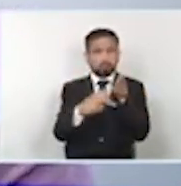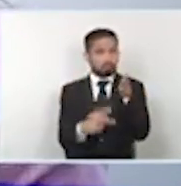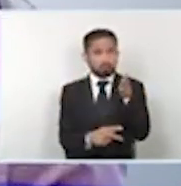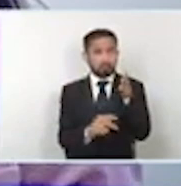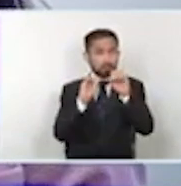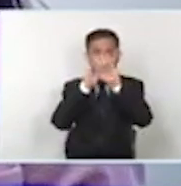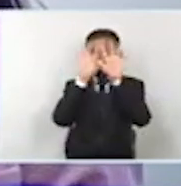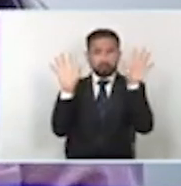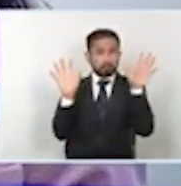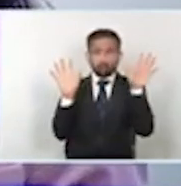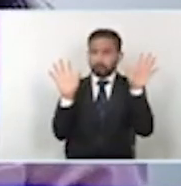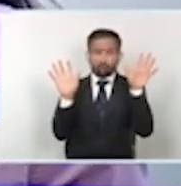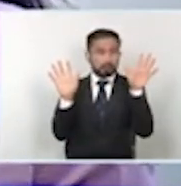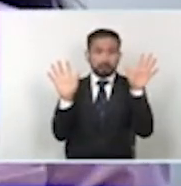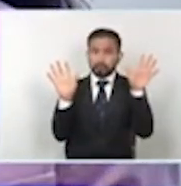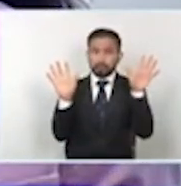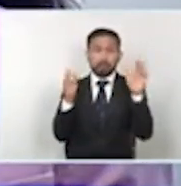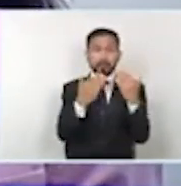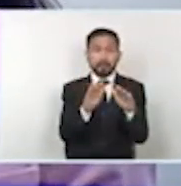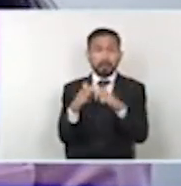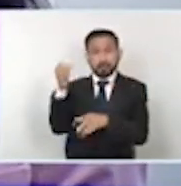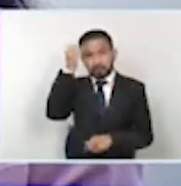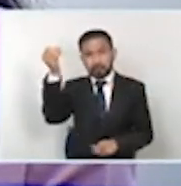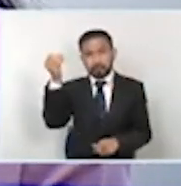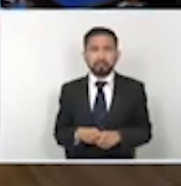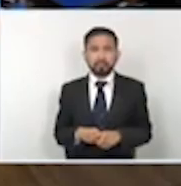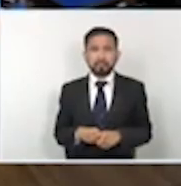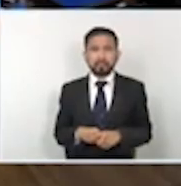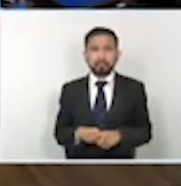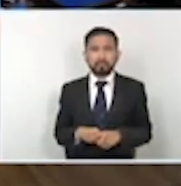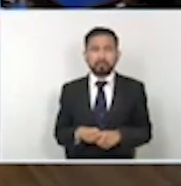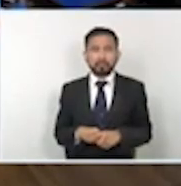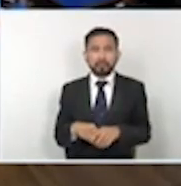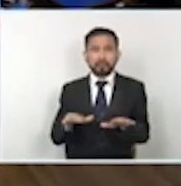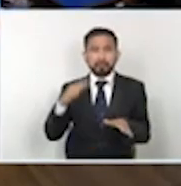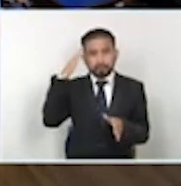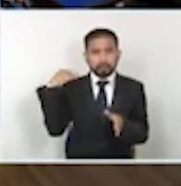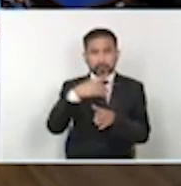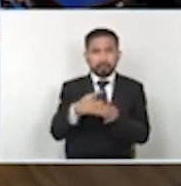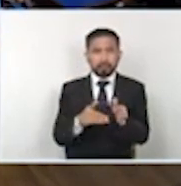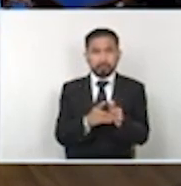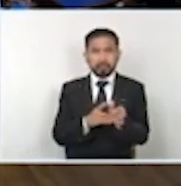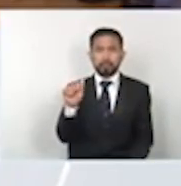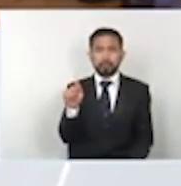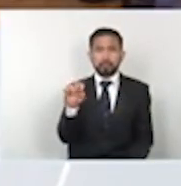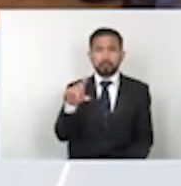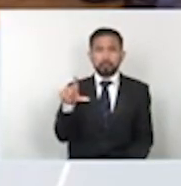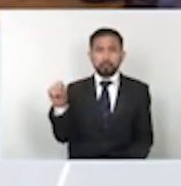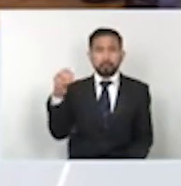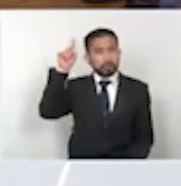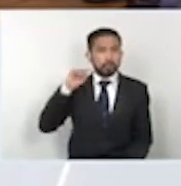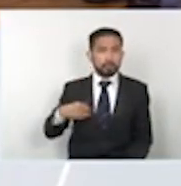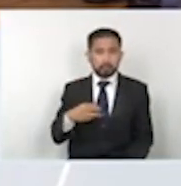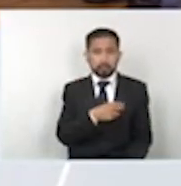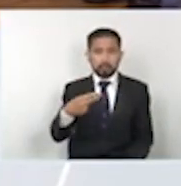de transparencia pluralidad y democracia la diputada se hicieron entrevistas públicas a los